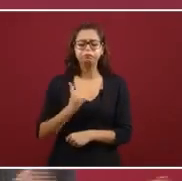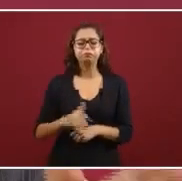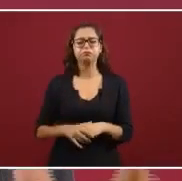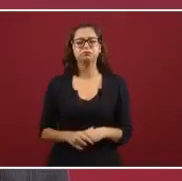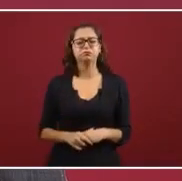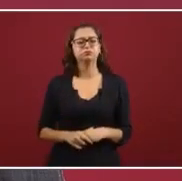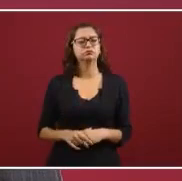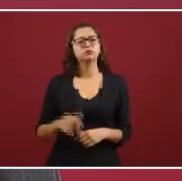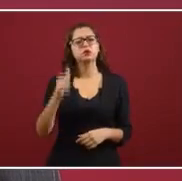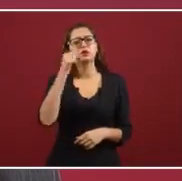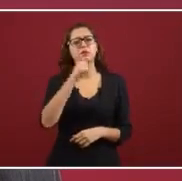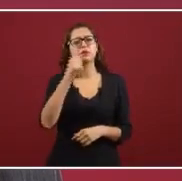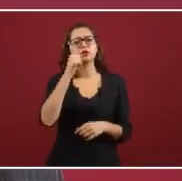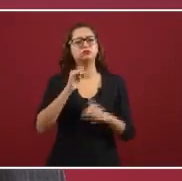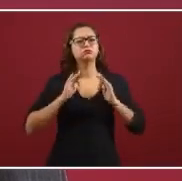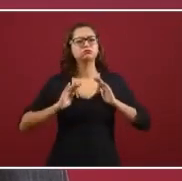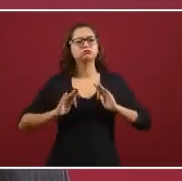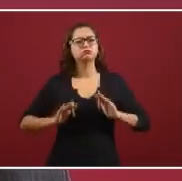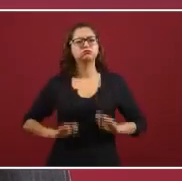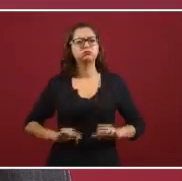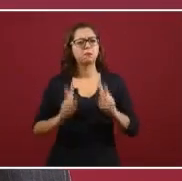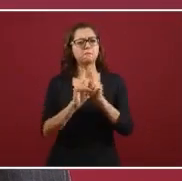por la vía pacífica,